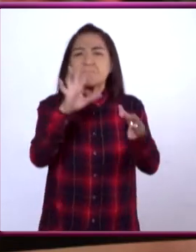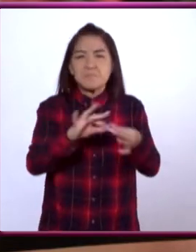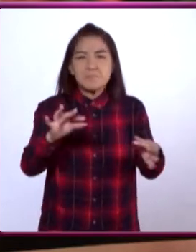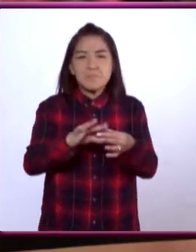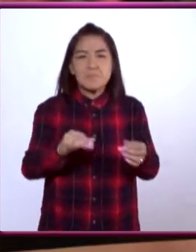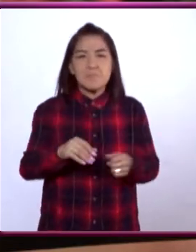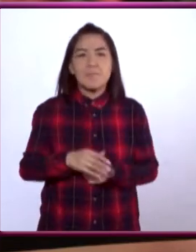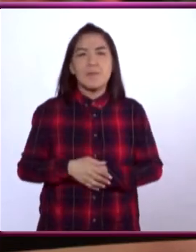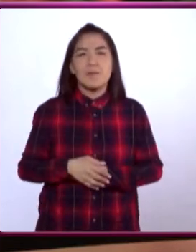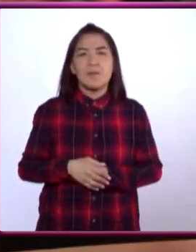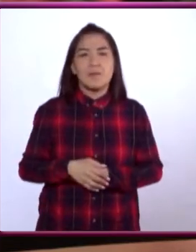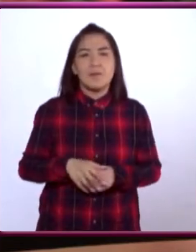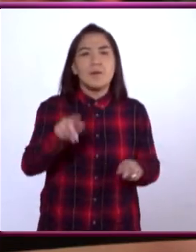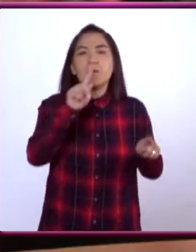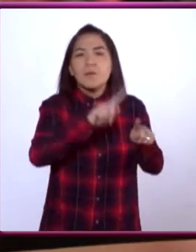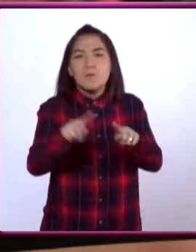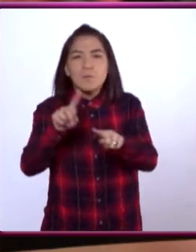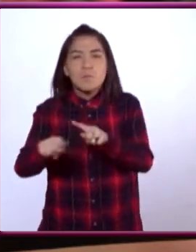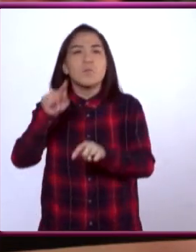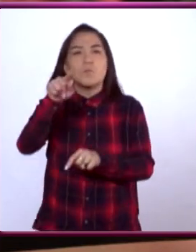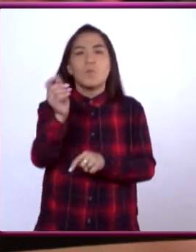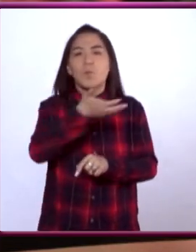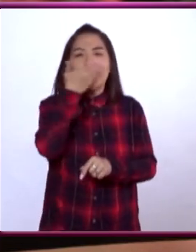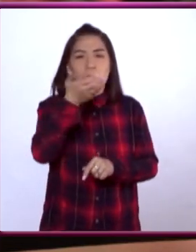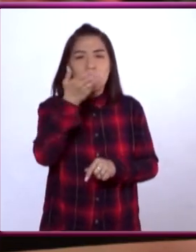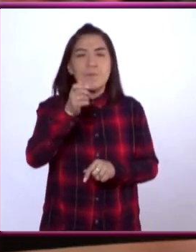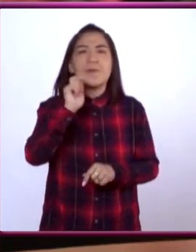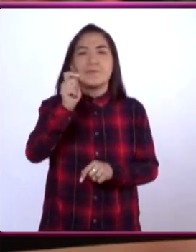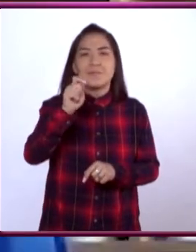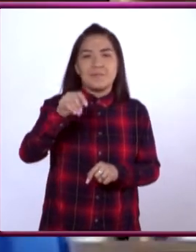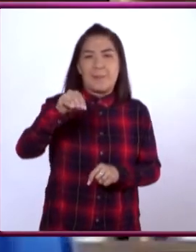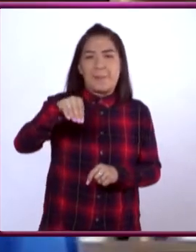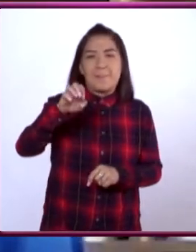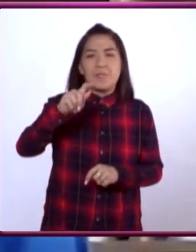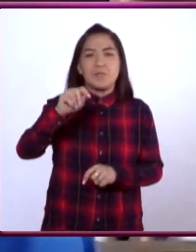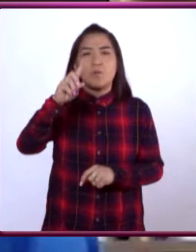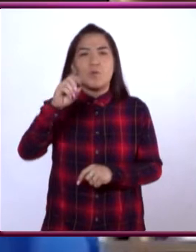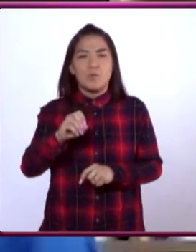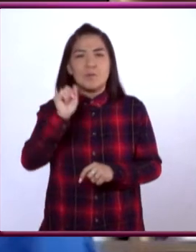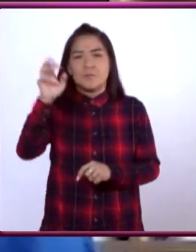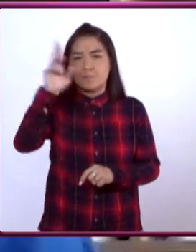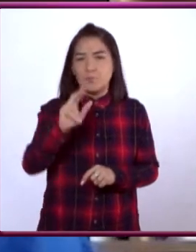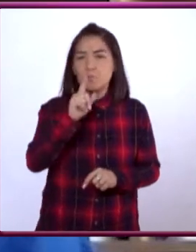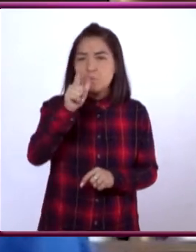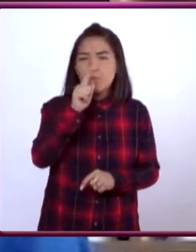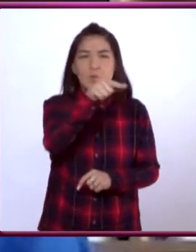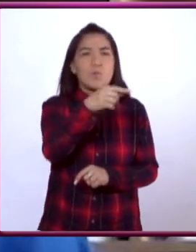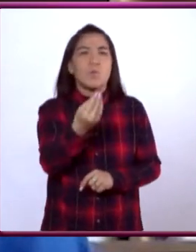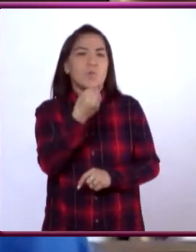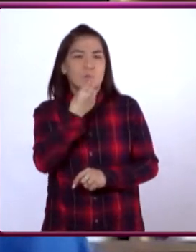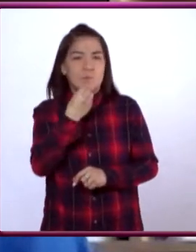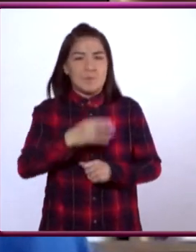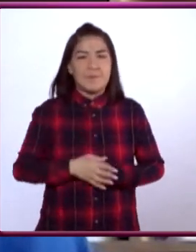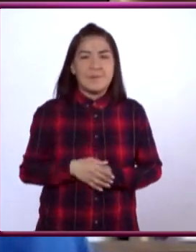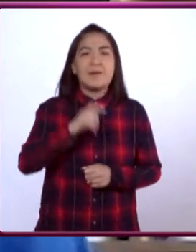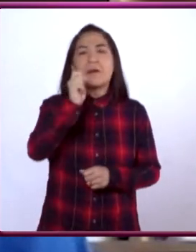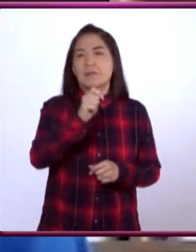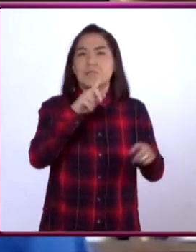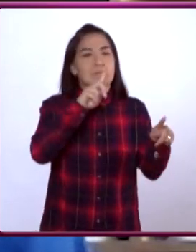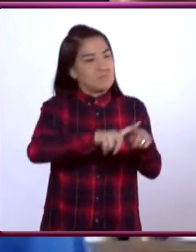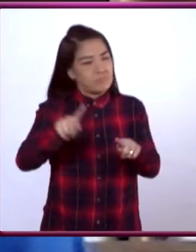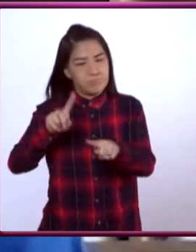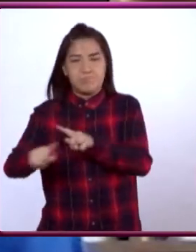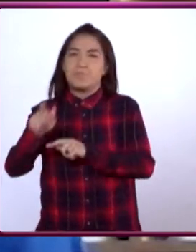podrías platicar qué alimentos radiactivos son los que has comido? Todos los alimentos tienen